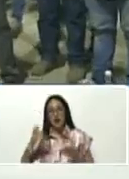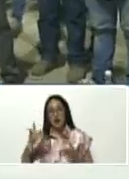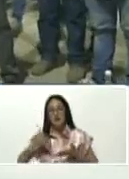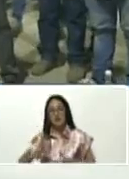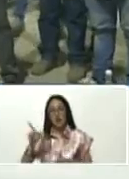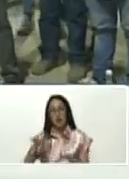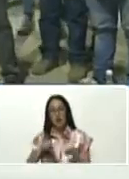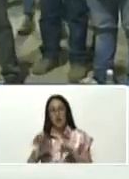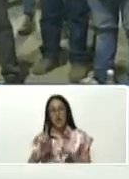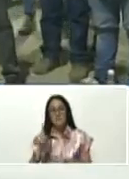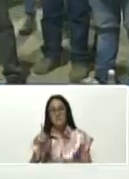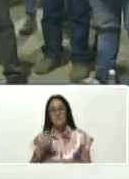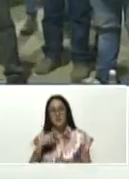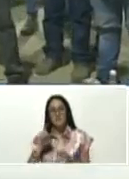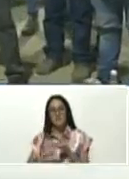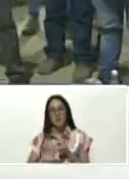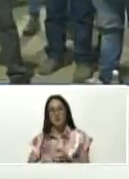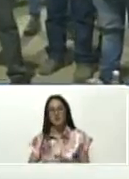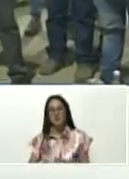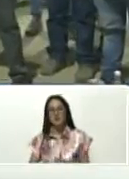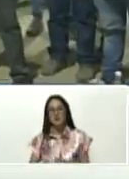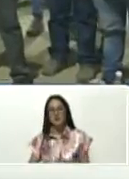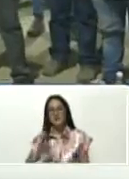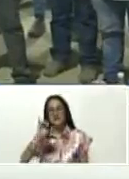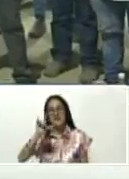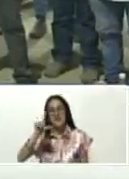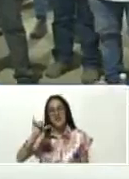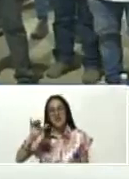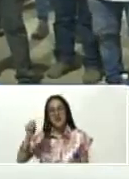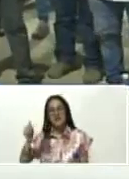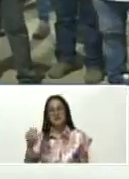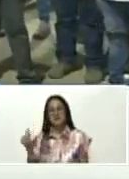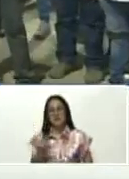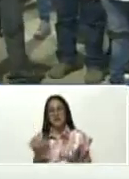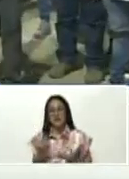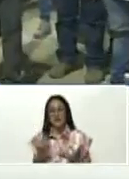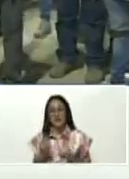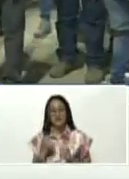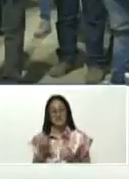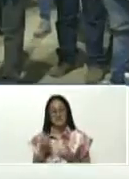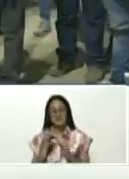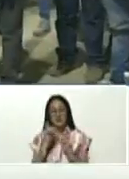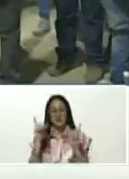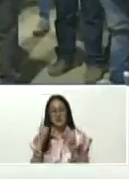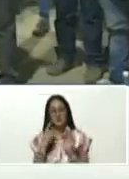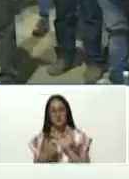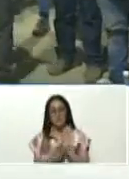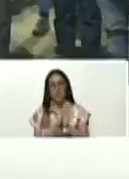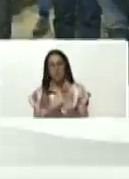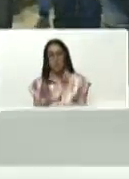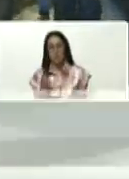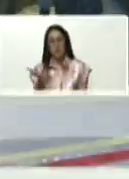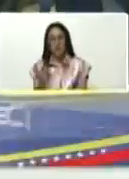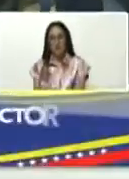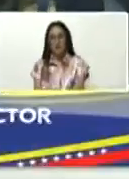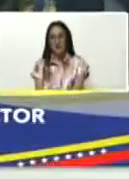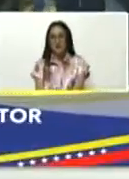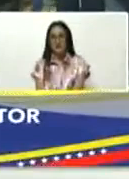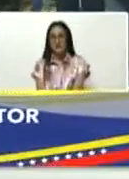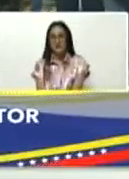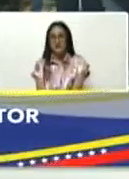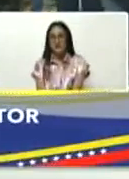la primera combatiente, Silita Flores. De verdad es impresionante lo que han mostrado ustedes.